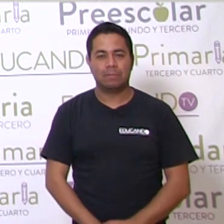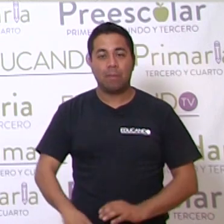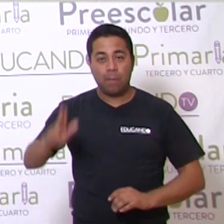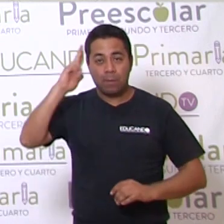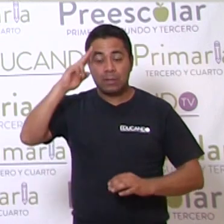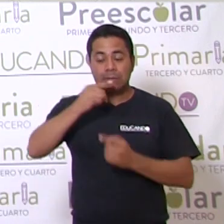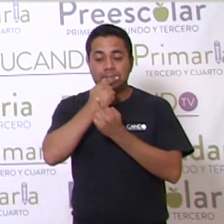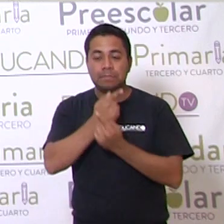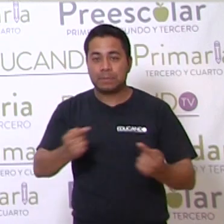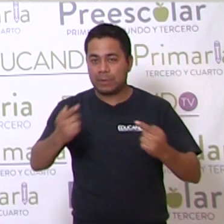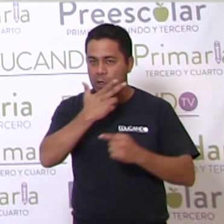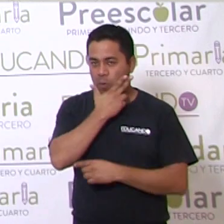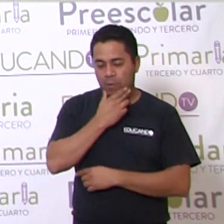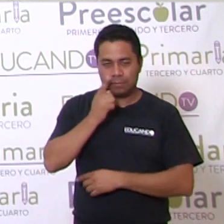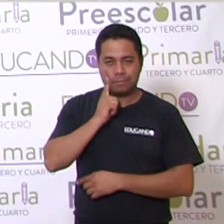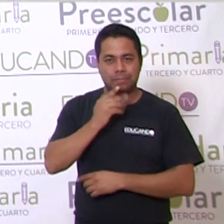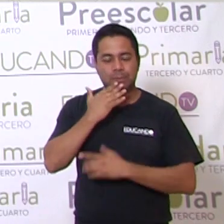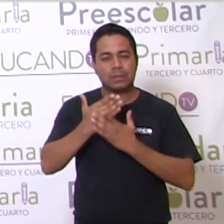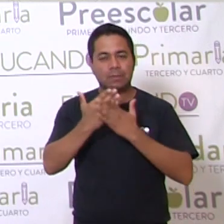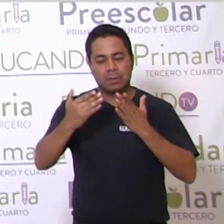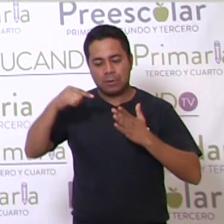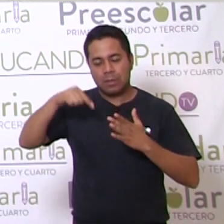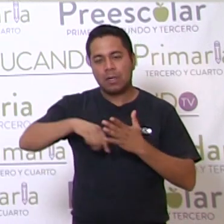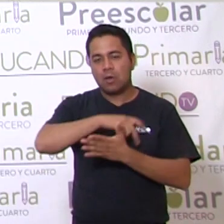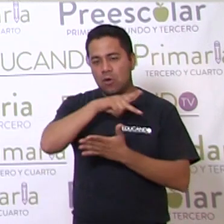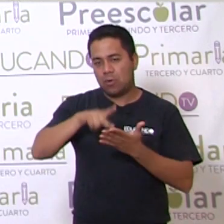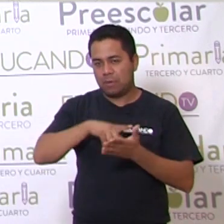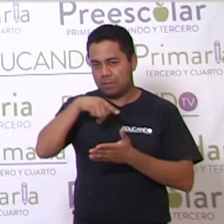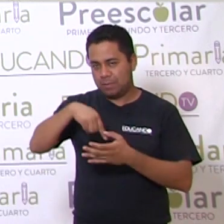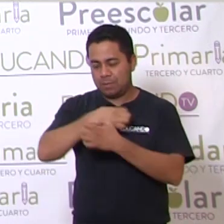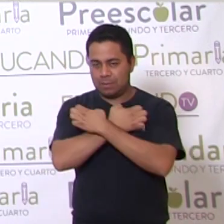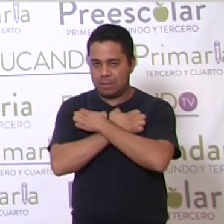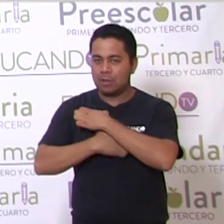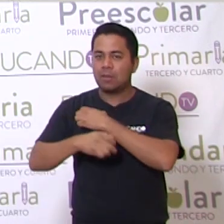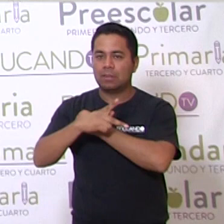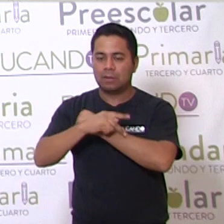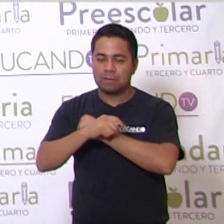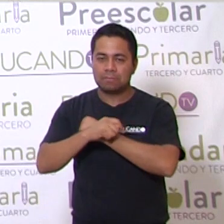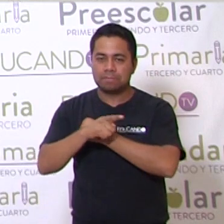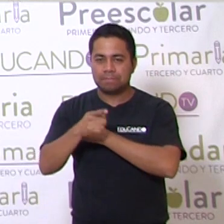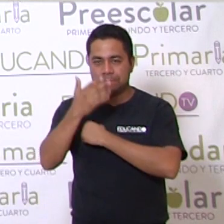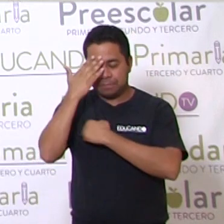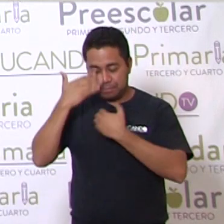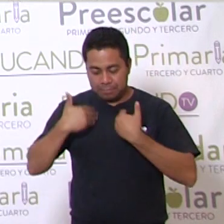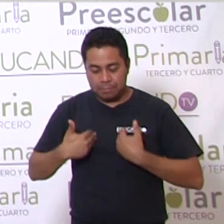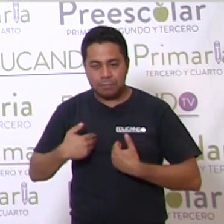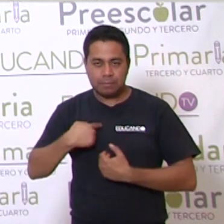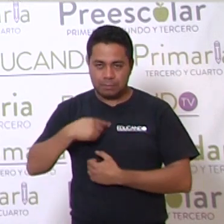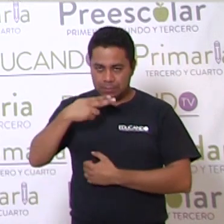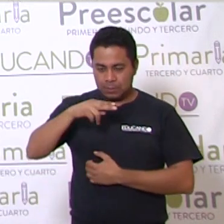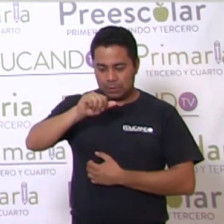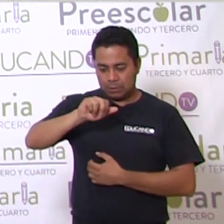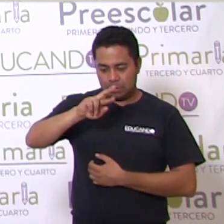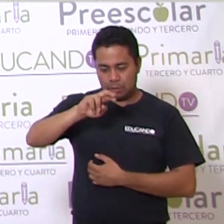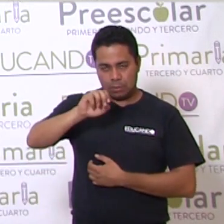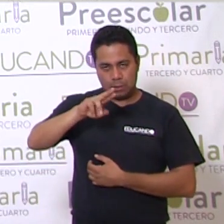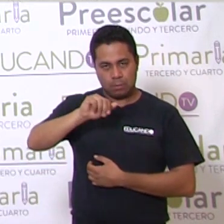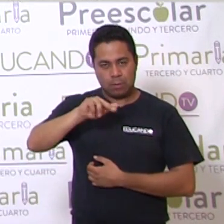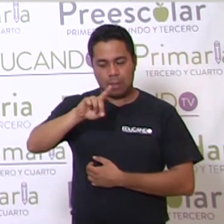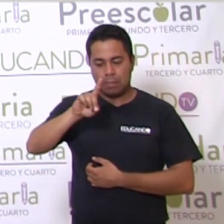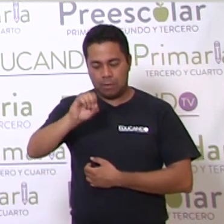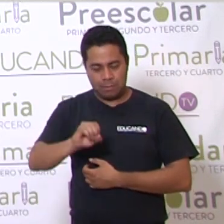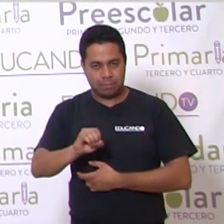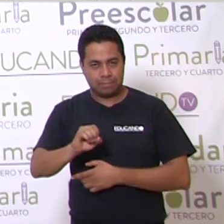Hola, ¿qué tal, niños y niñas? Bienvenidos nuevamente a tu programa Educando TV. Tú ya me conoces, mi nombre es